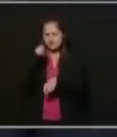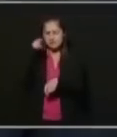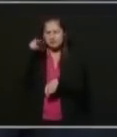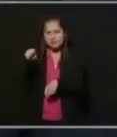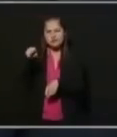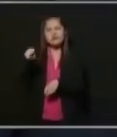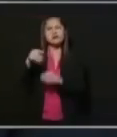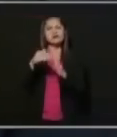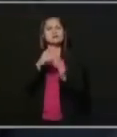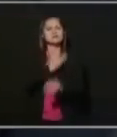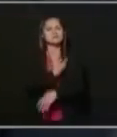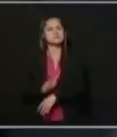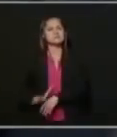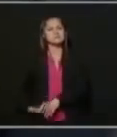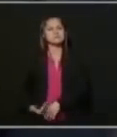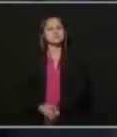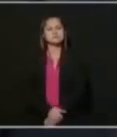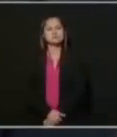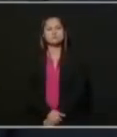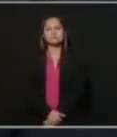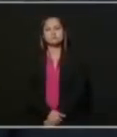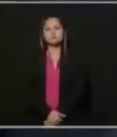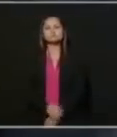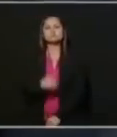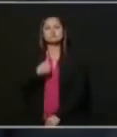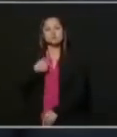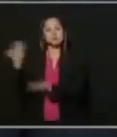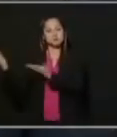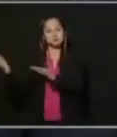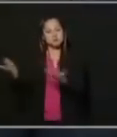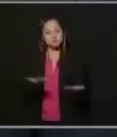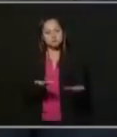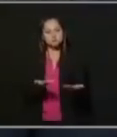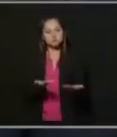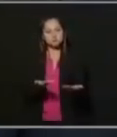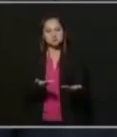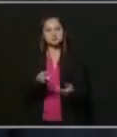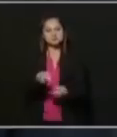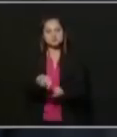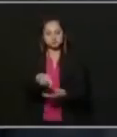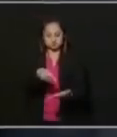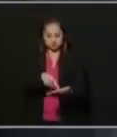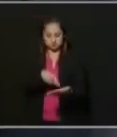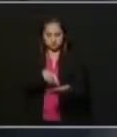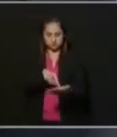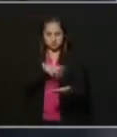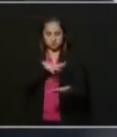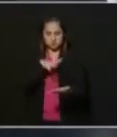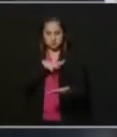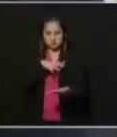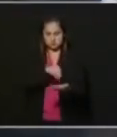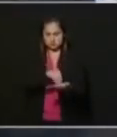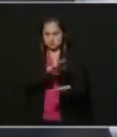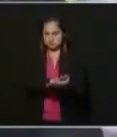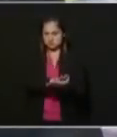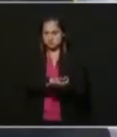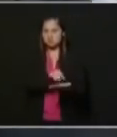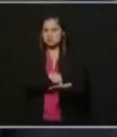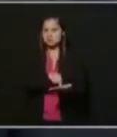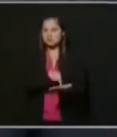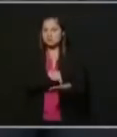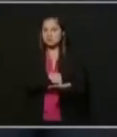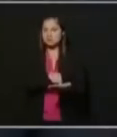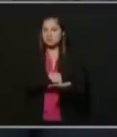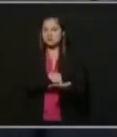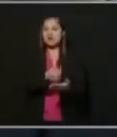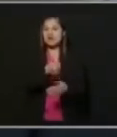llegar y vamos a tener, aquí lo tengo escrito, un acuerdo desde